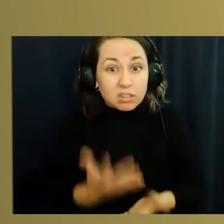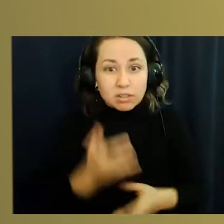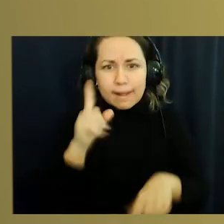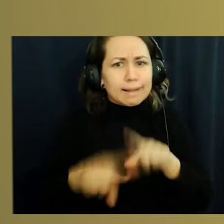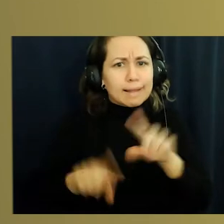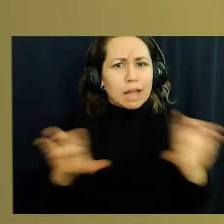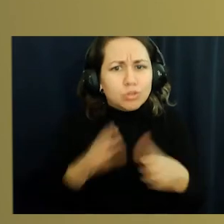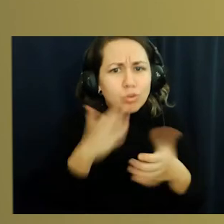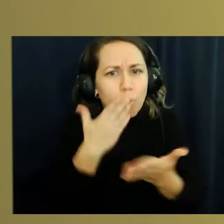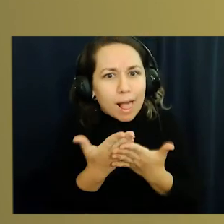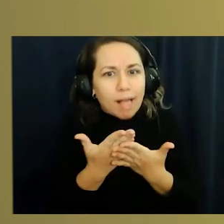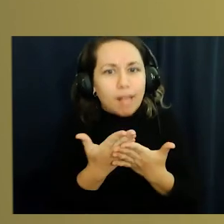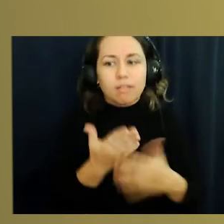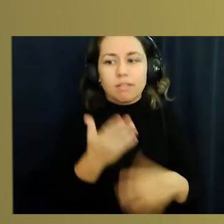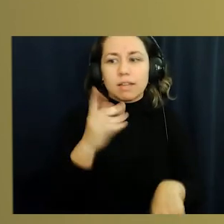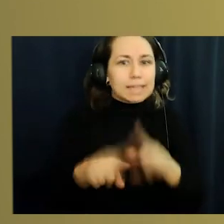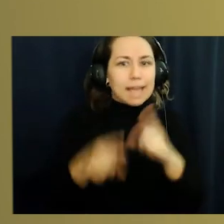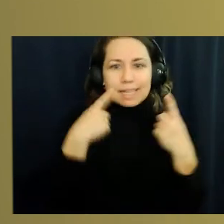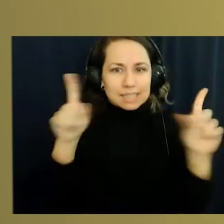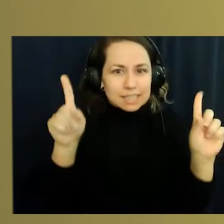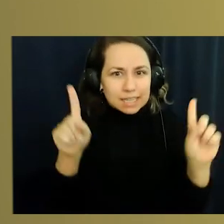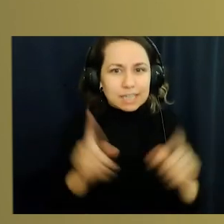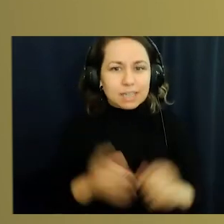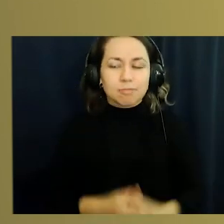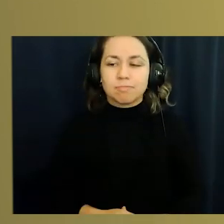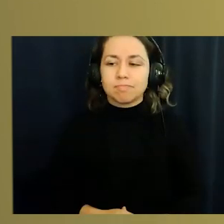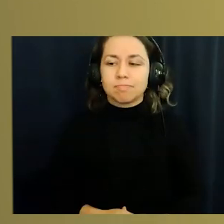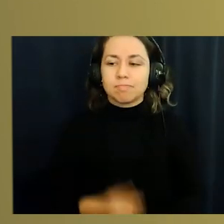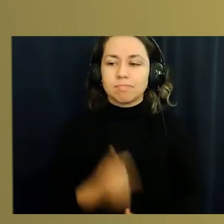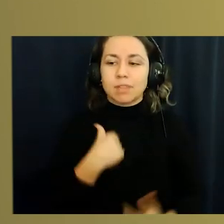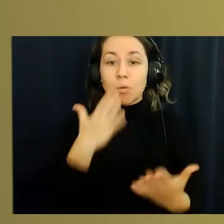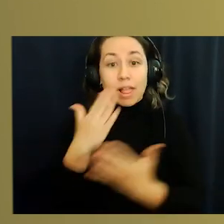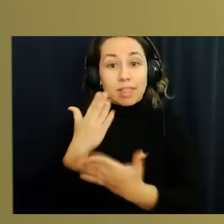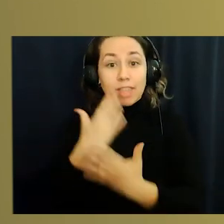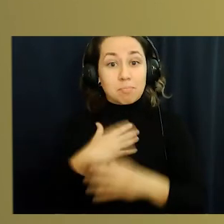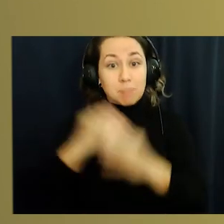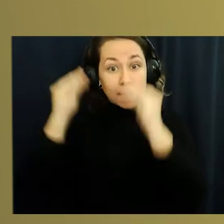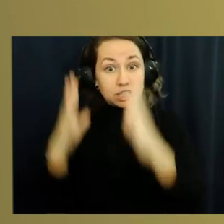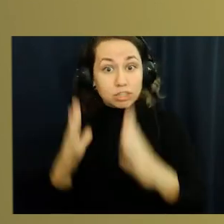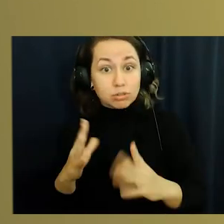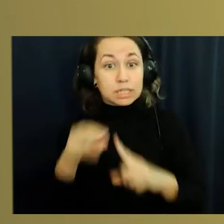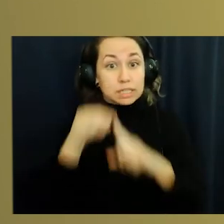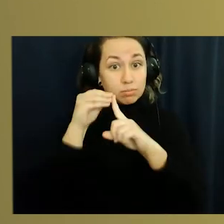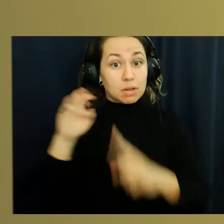quemas no podrás salir bien ni triunfar.